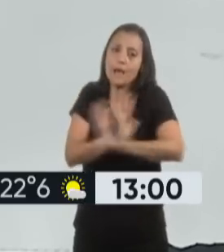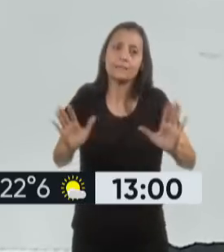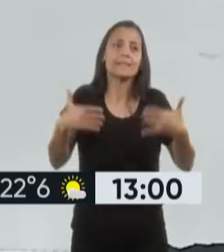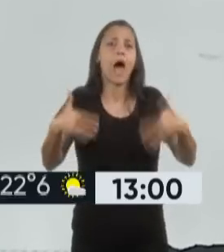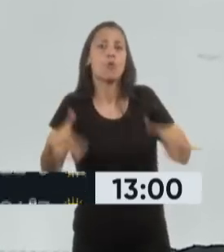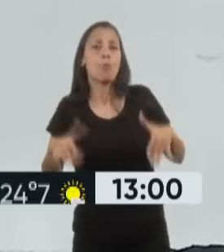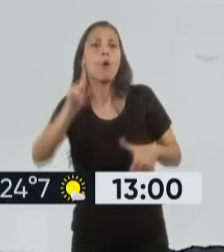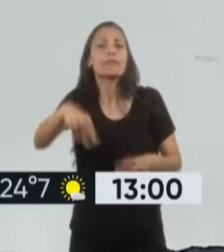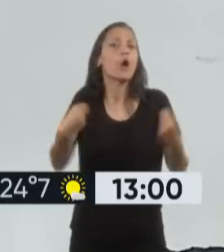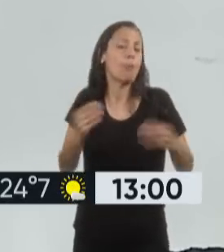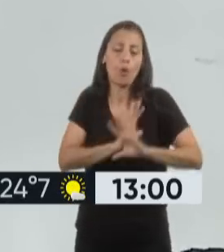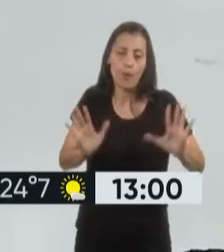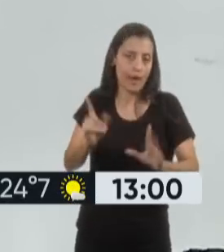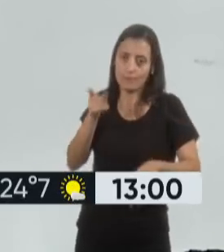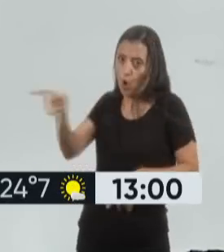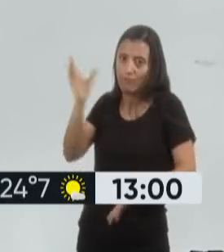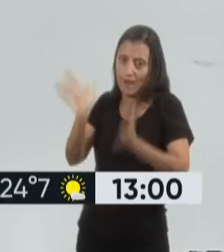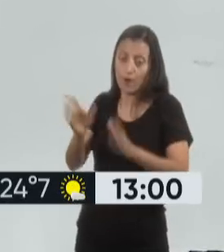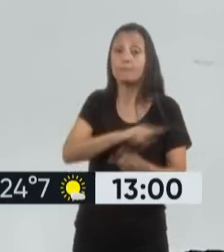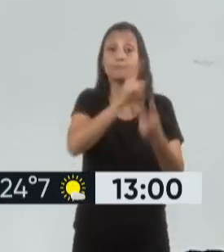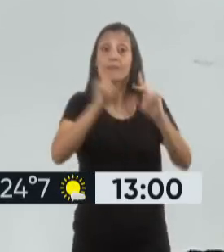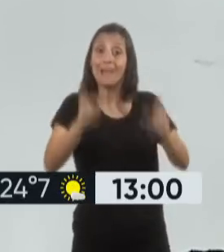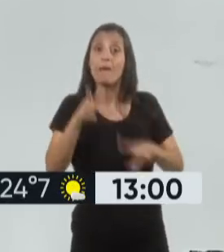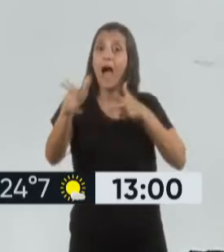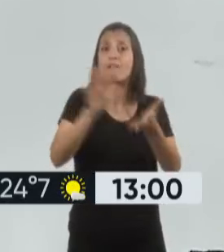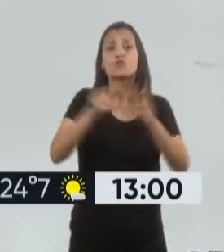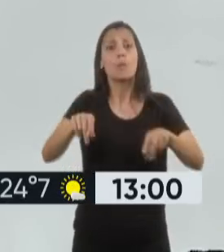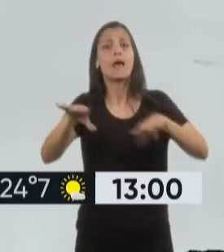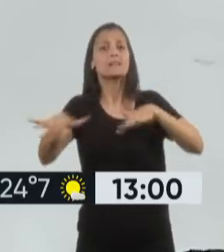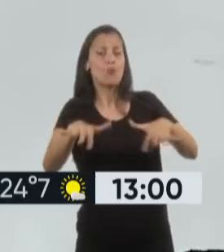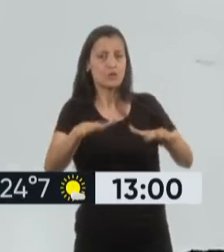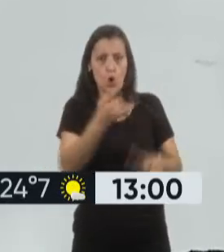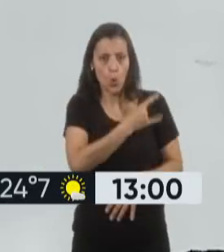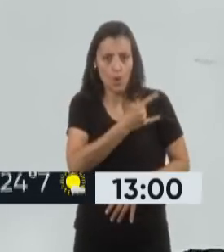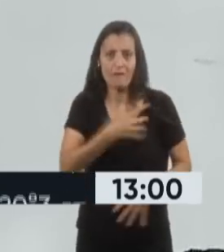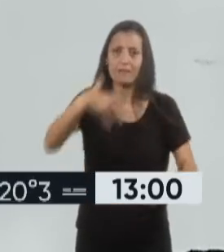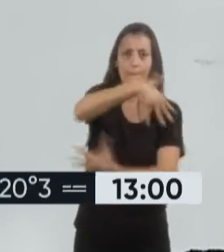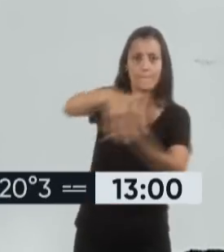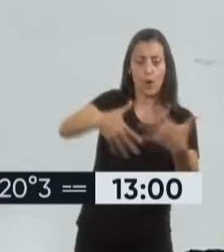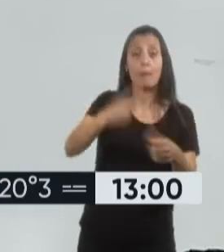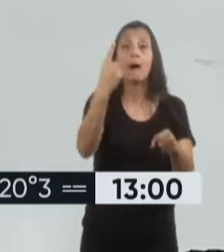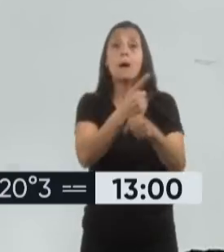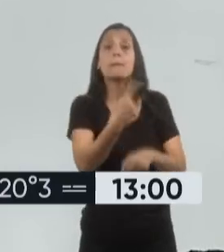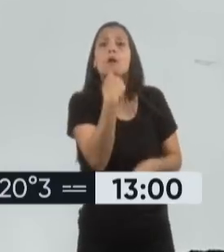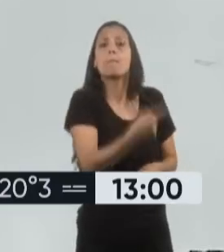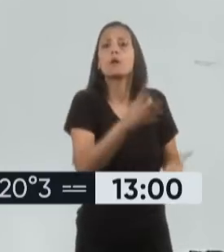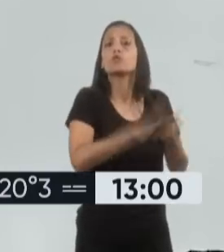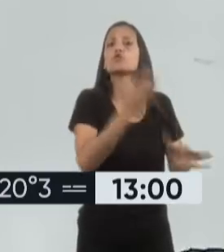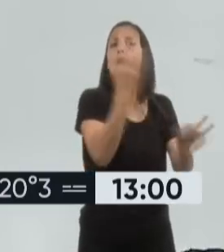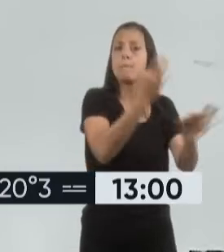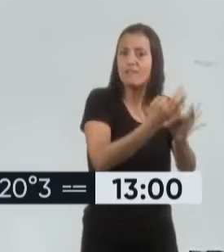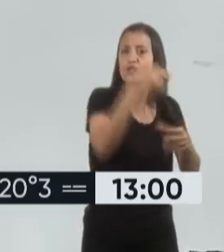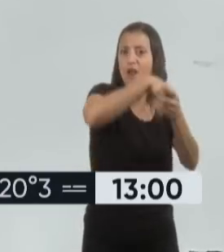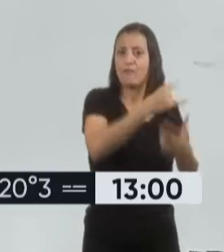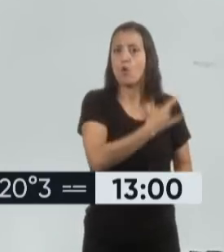caso. Por otro lado, tengo que hablar del conflicto universitario. En principio quería consultarle por el tema de los salarios de los profesores